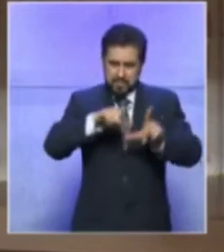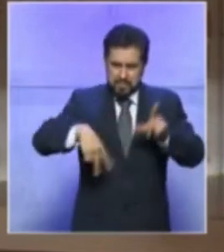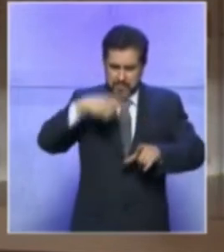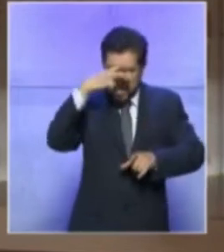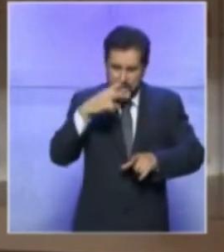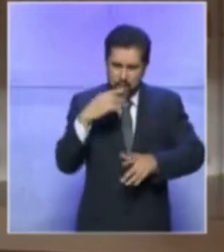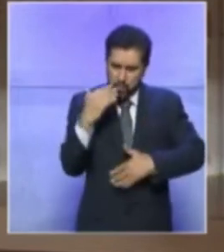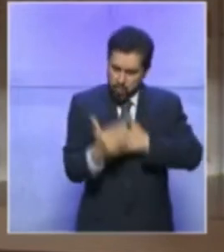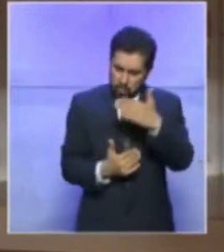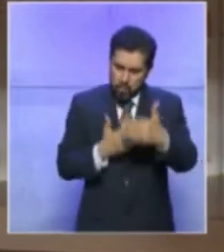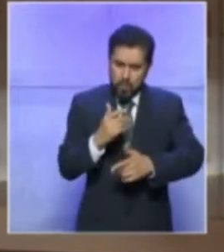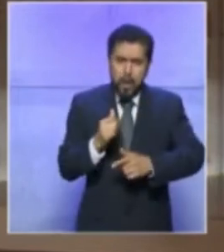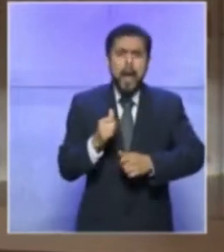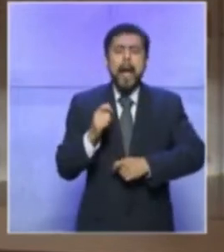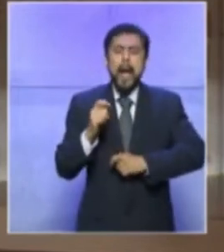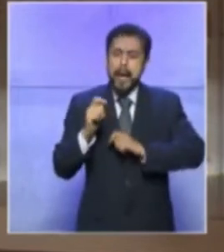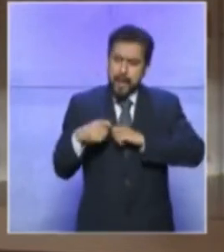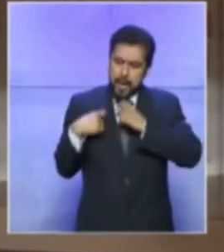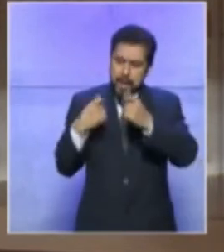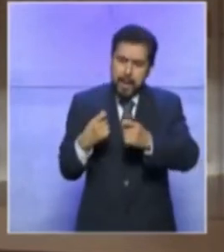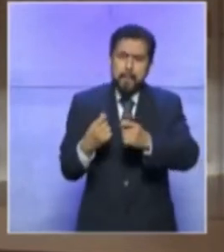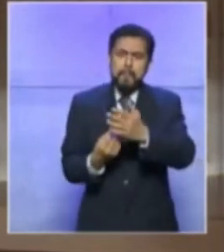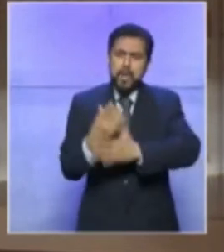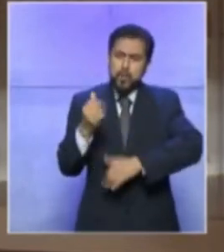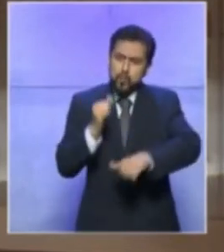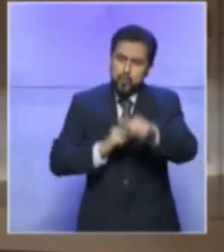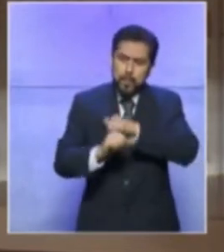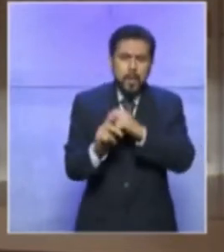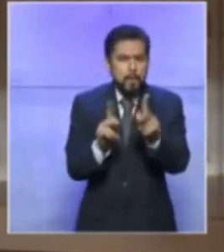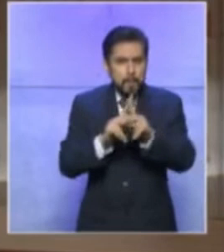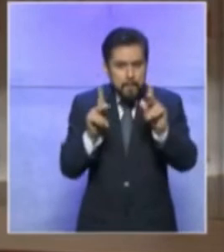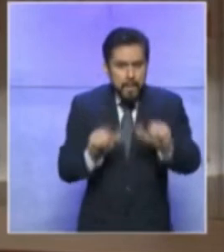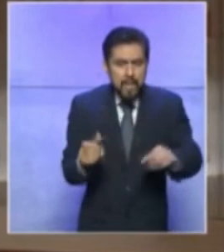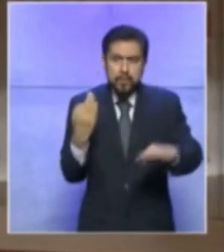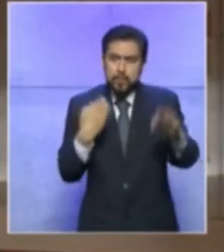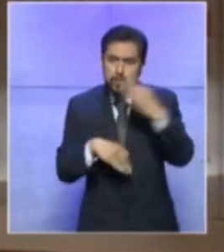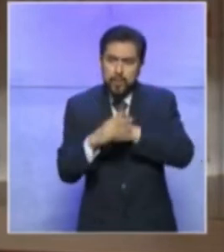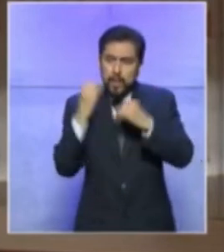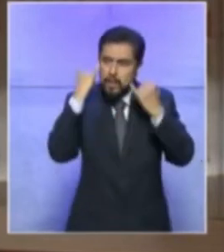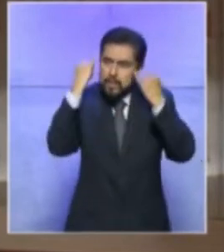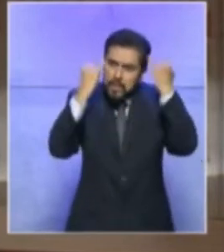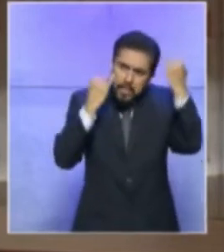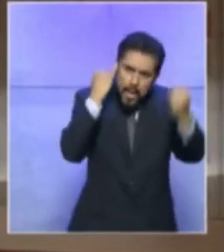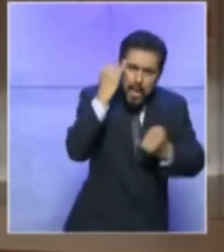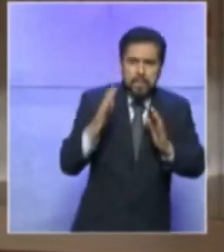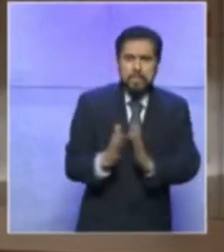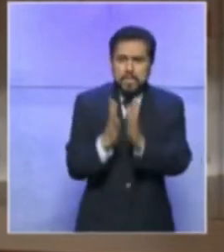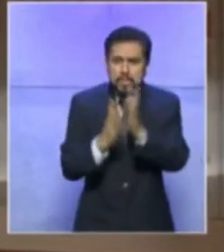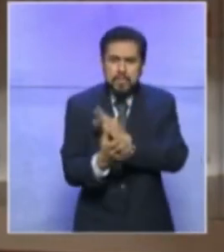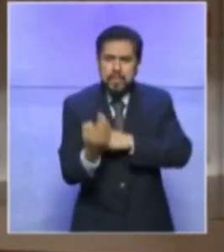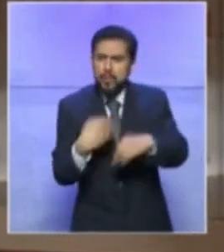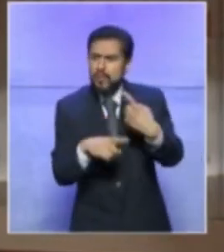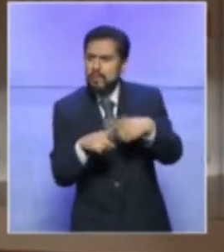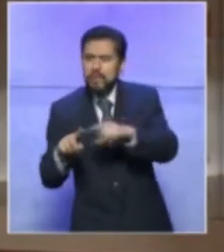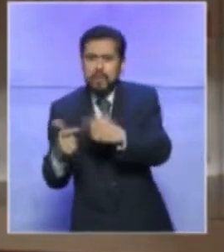paz hacia la renovación del poder y celebramos la diversidad de voces y perspectivas que conforman nuestro país. Si se quiere